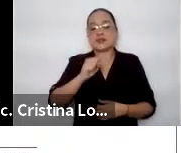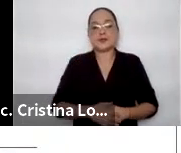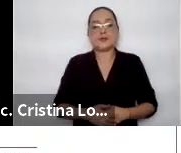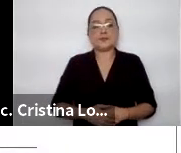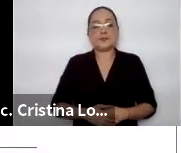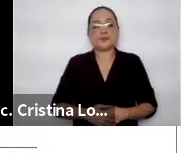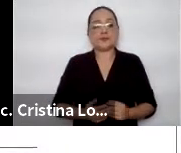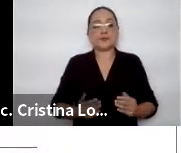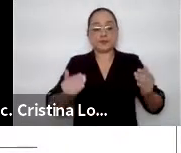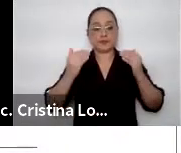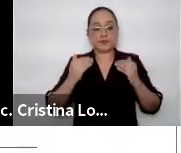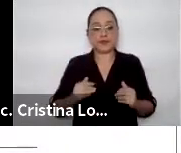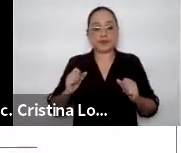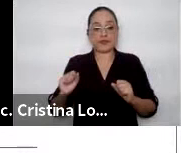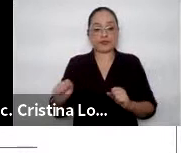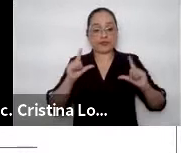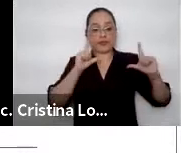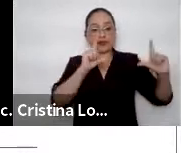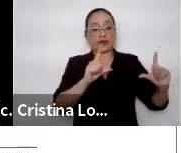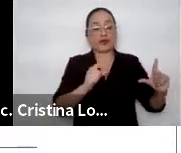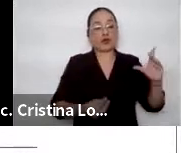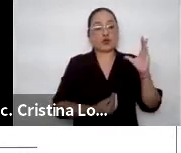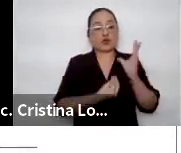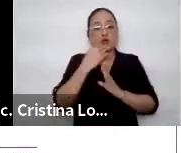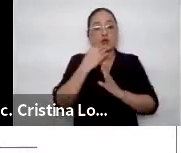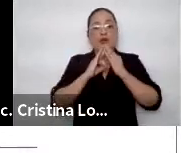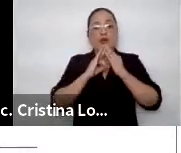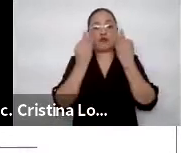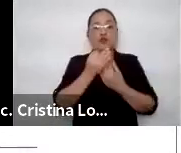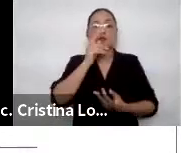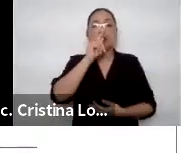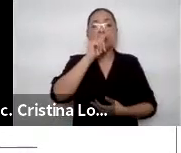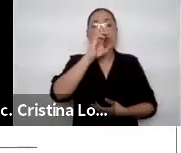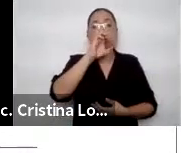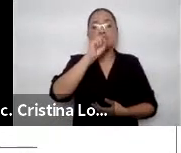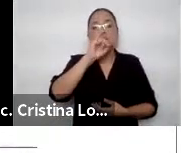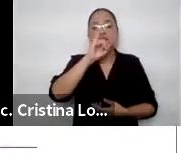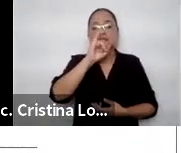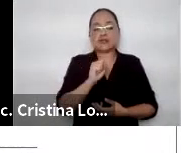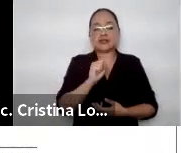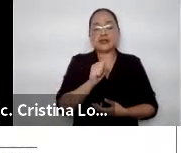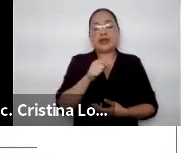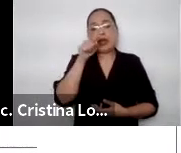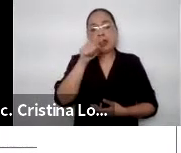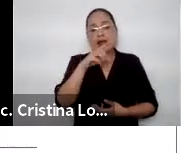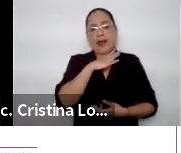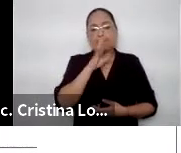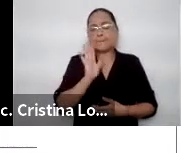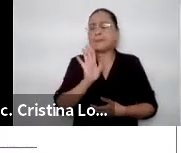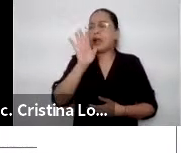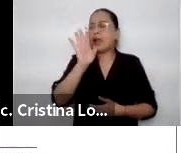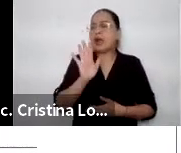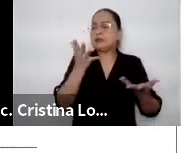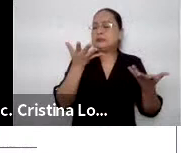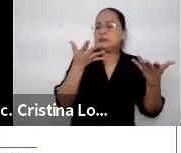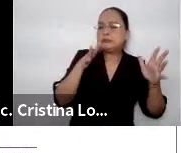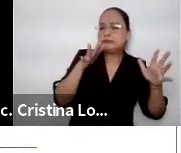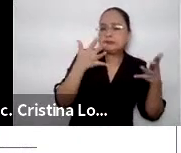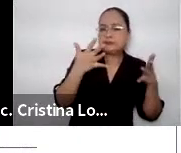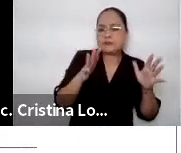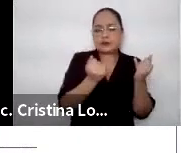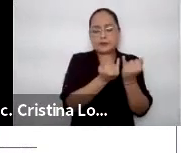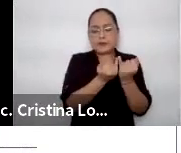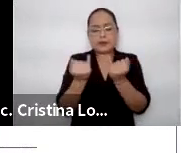continuación veremos en esta nueva estructura de tesis que fundamentalmente se conserva igual, pero